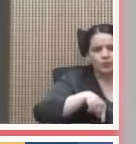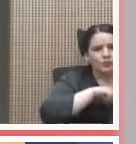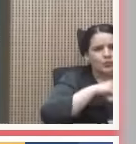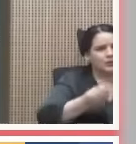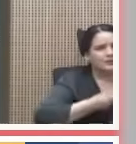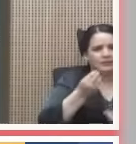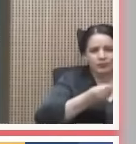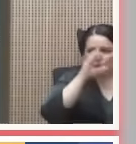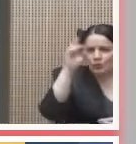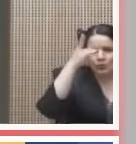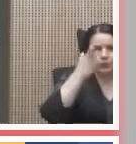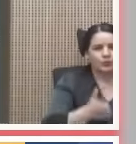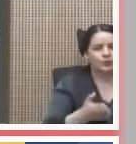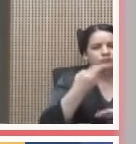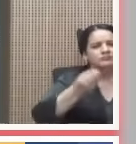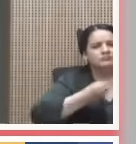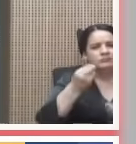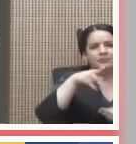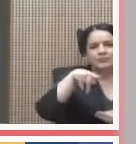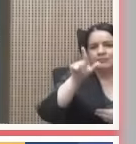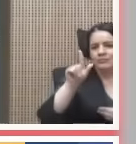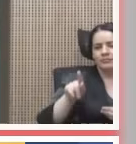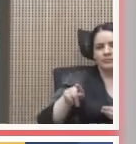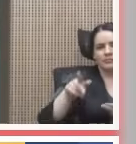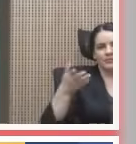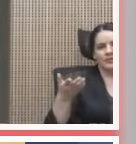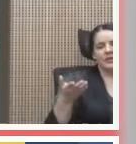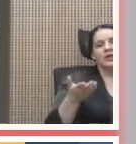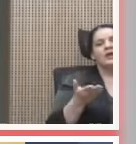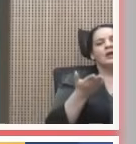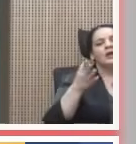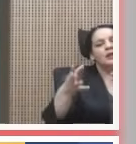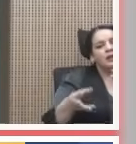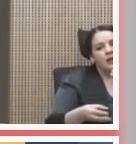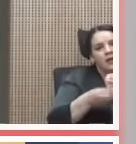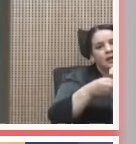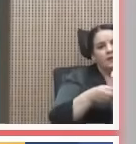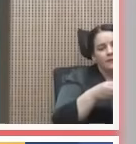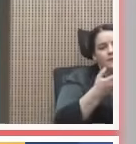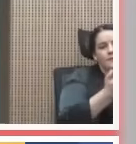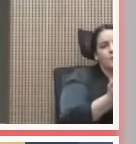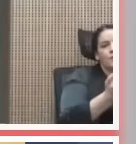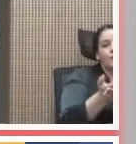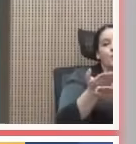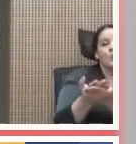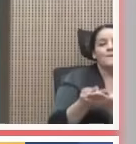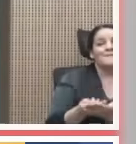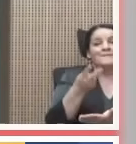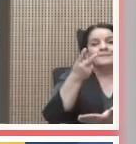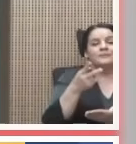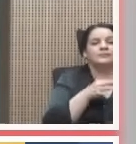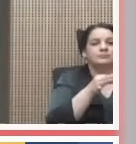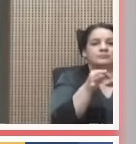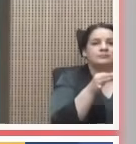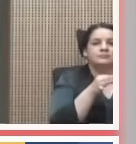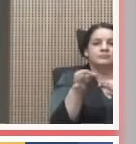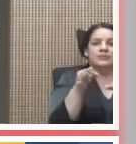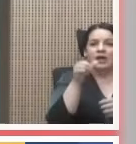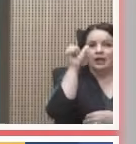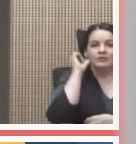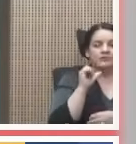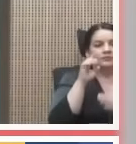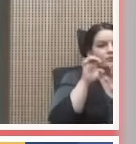costarricenses? ¿Qué está haciendo el PLP? Le está agregando mociones de valor y las estamos explicando, porque ayer, por